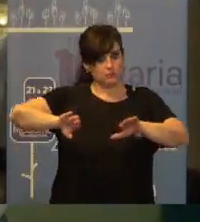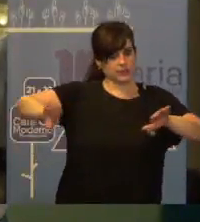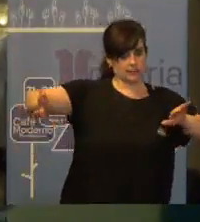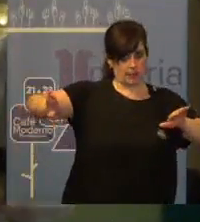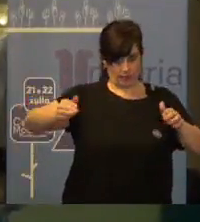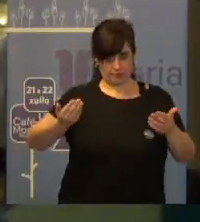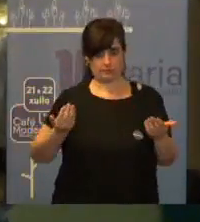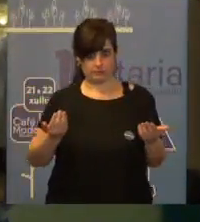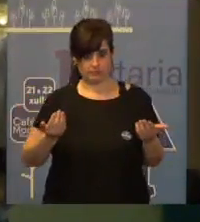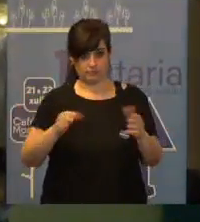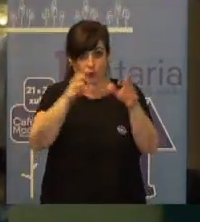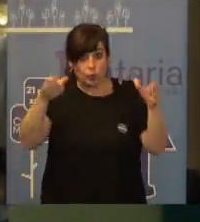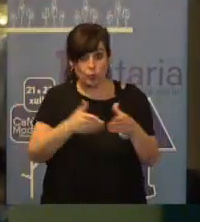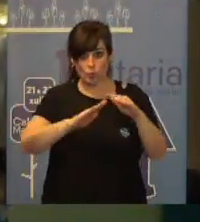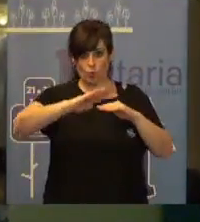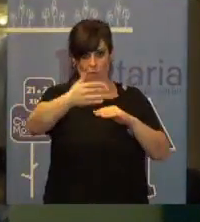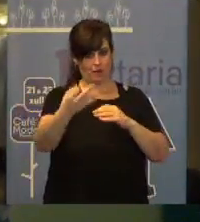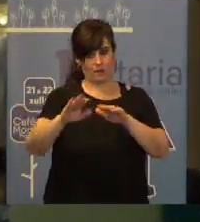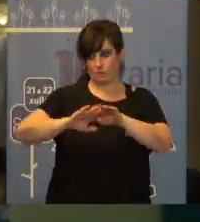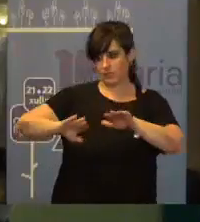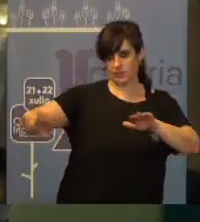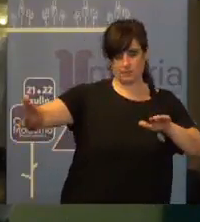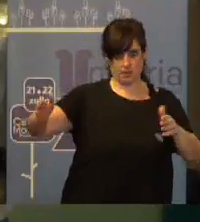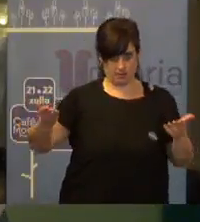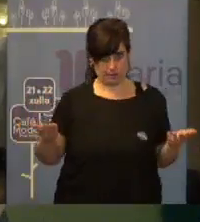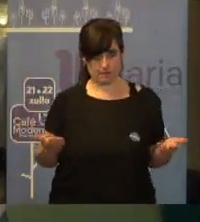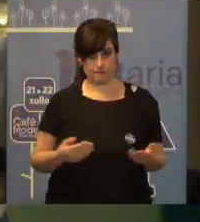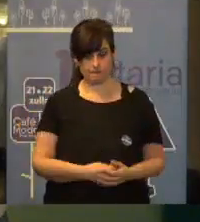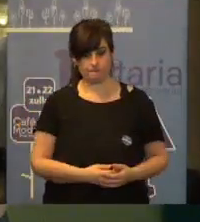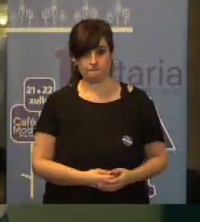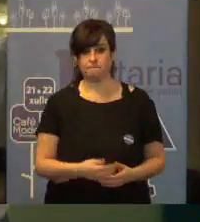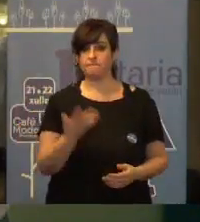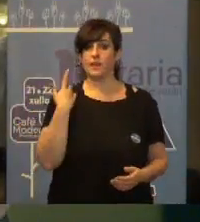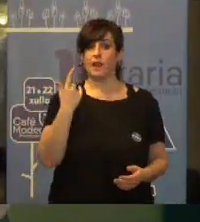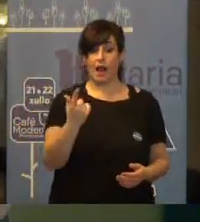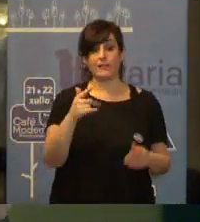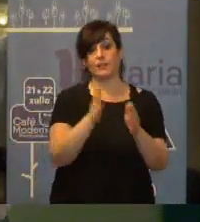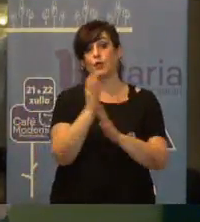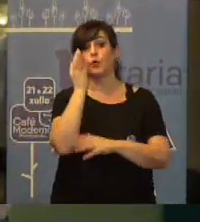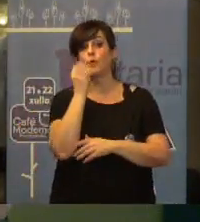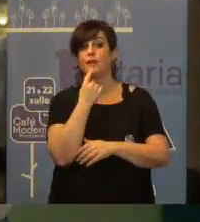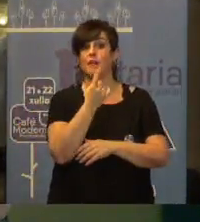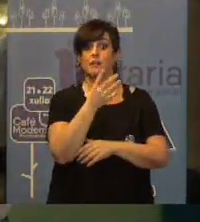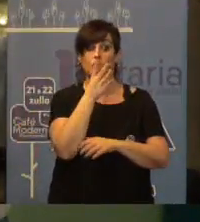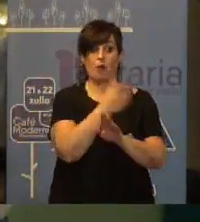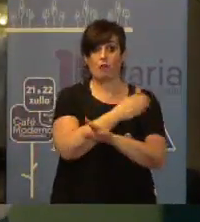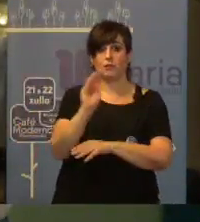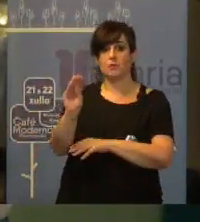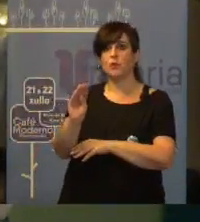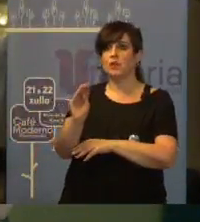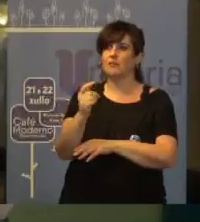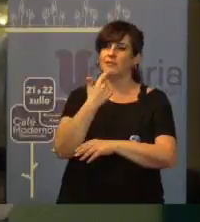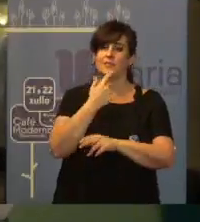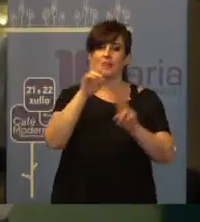debe distanciarse como organización diso, non? Onte decía Joana Mortagua, cando lle preguntaban a